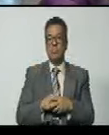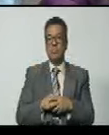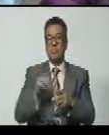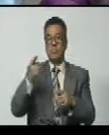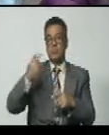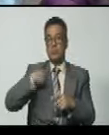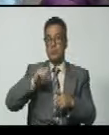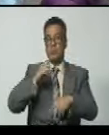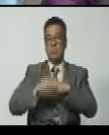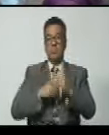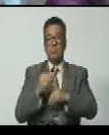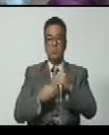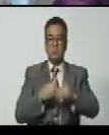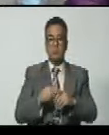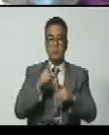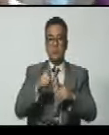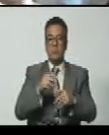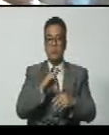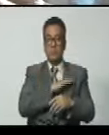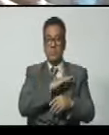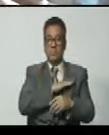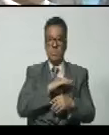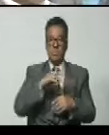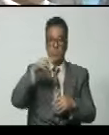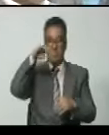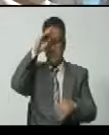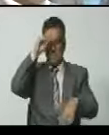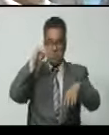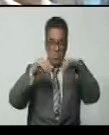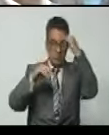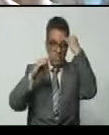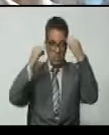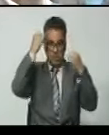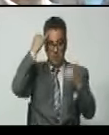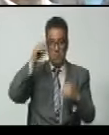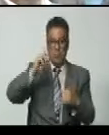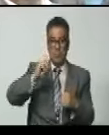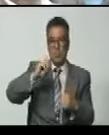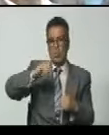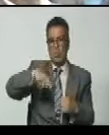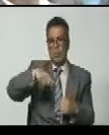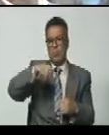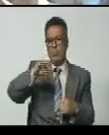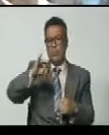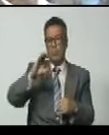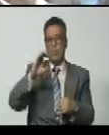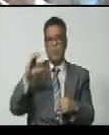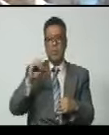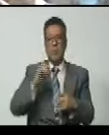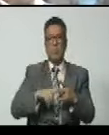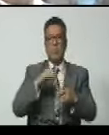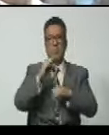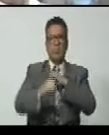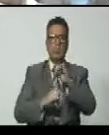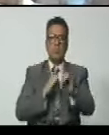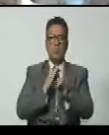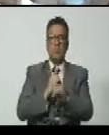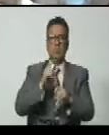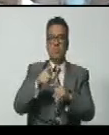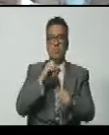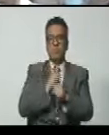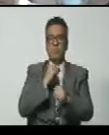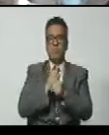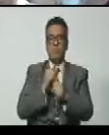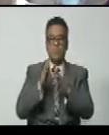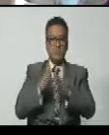tiene que ver precisamente con la propiedad intelectual, se llama OMPI, la Organización Internacional del